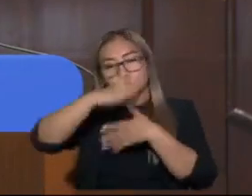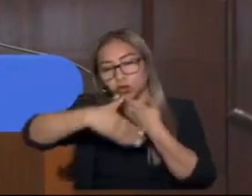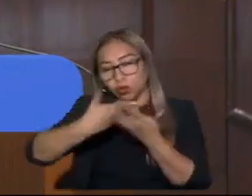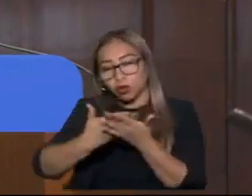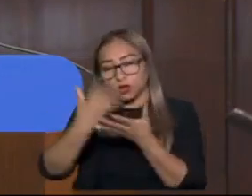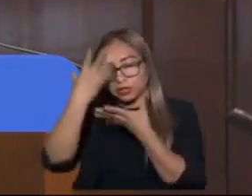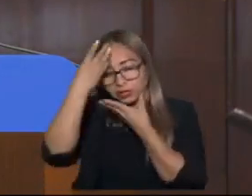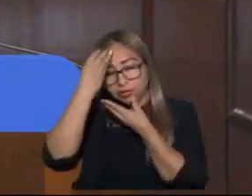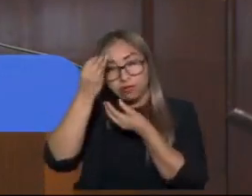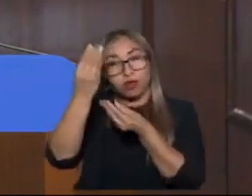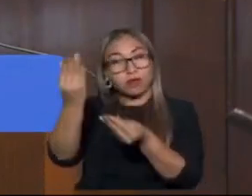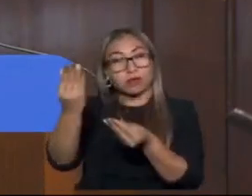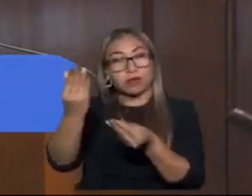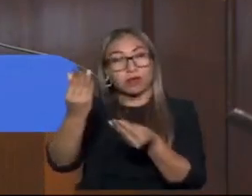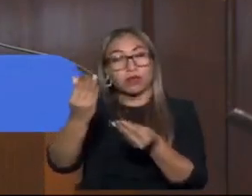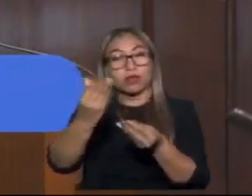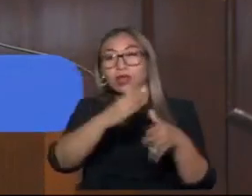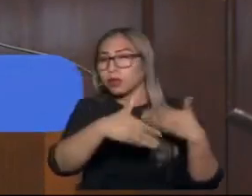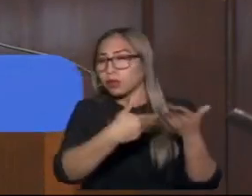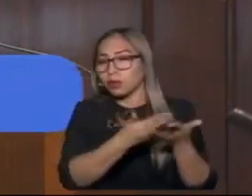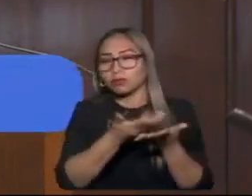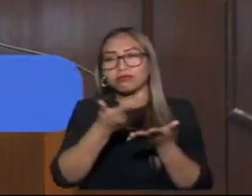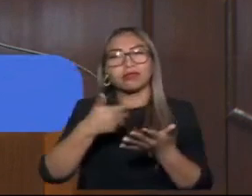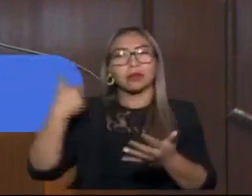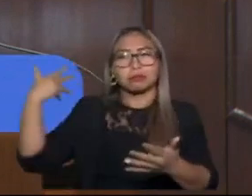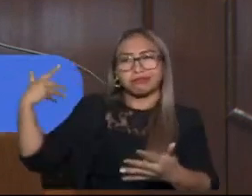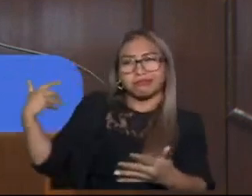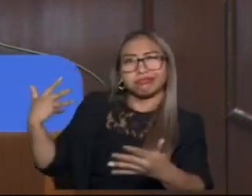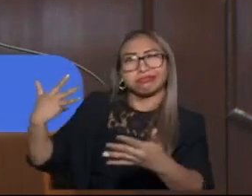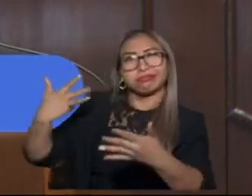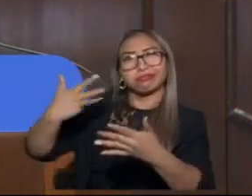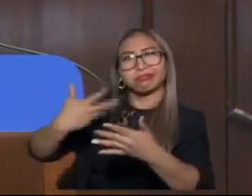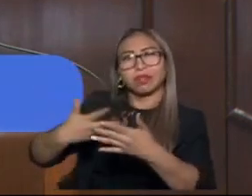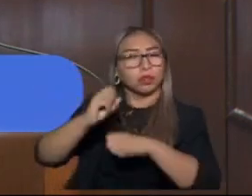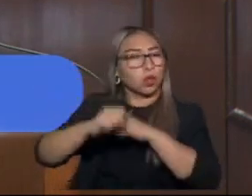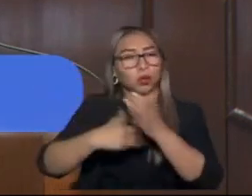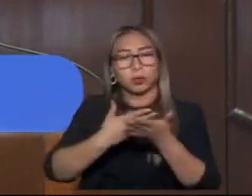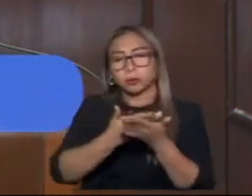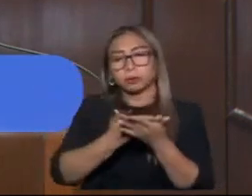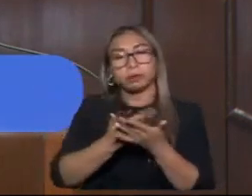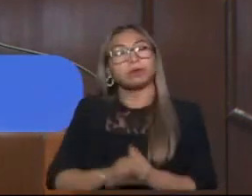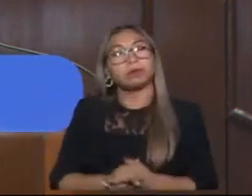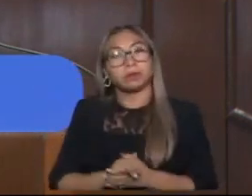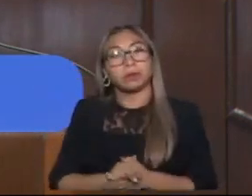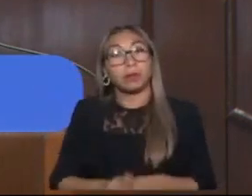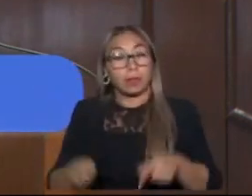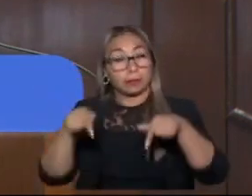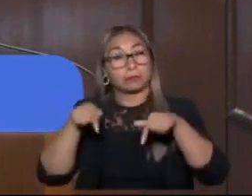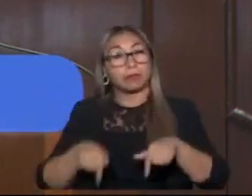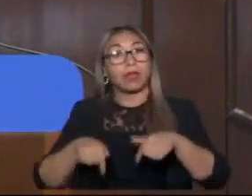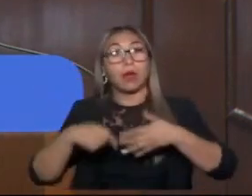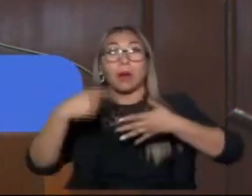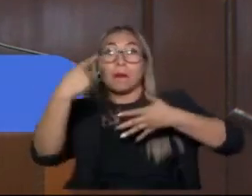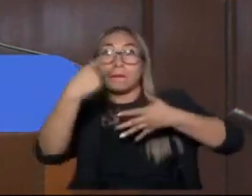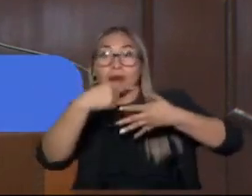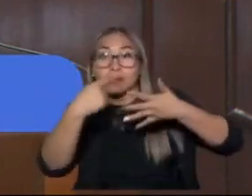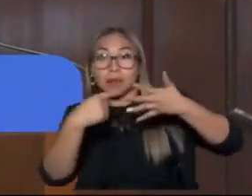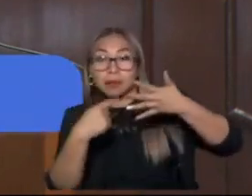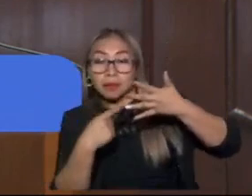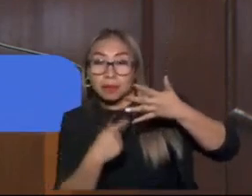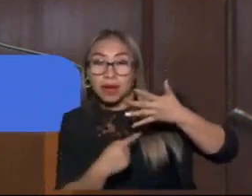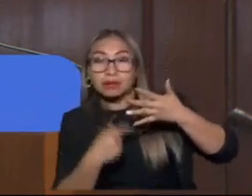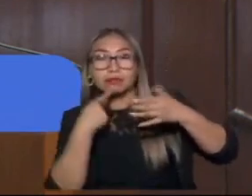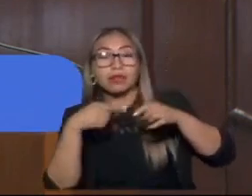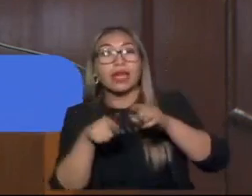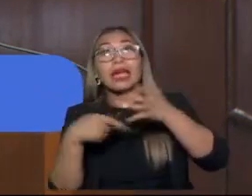Nación correspondiente a este periodo. Este quinquenio, que termina el 30